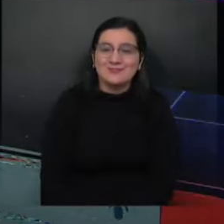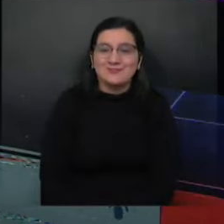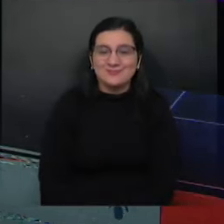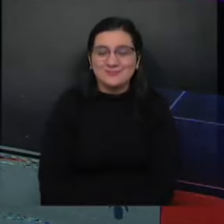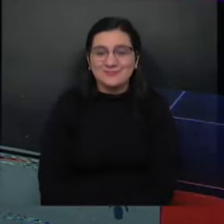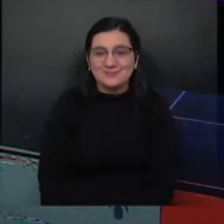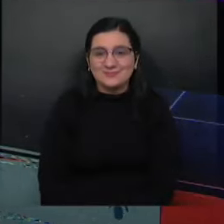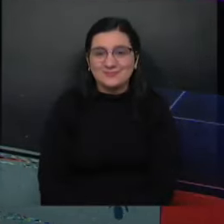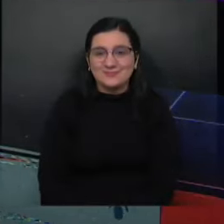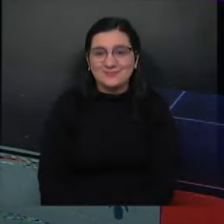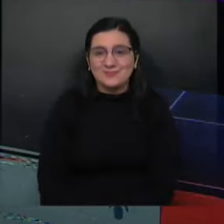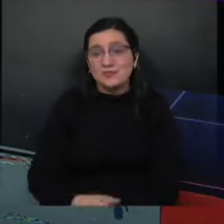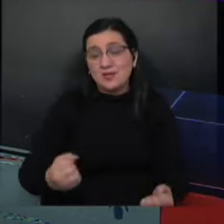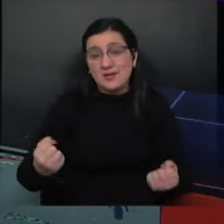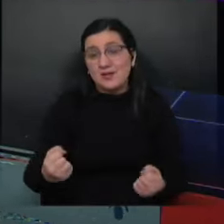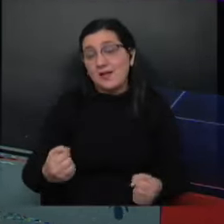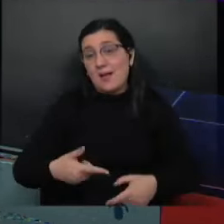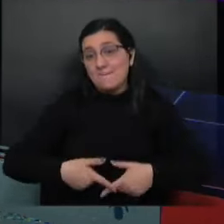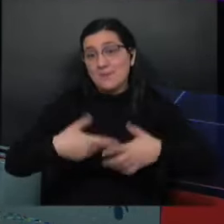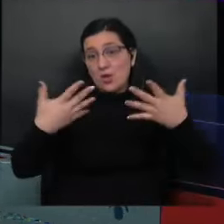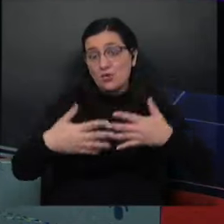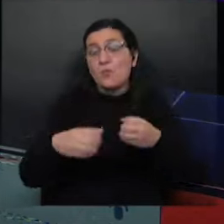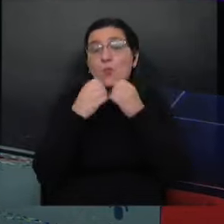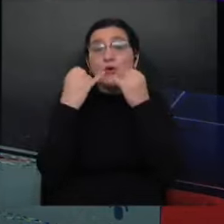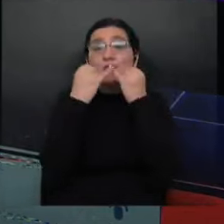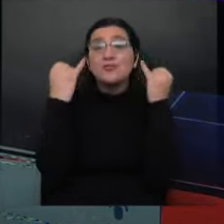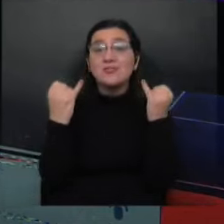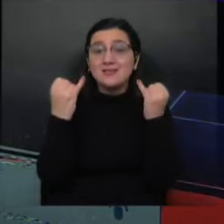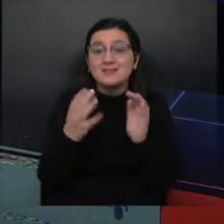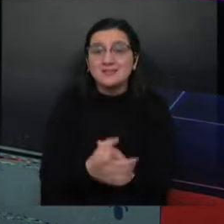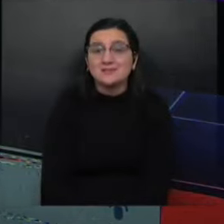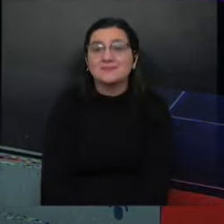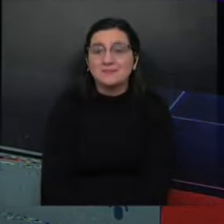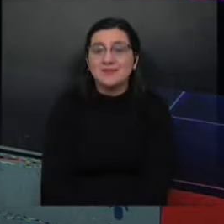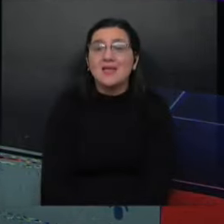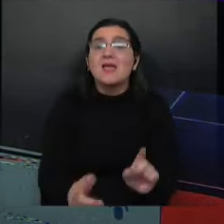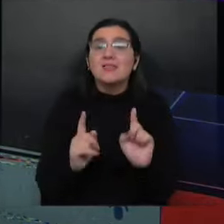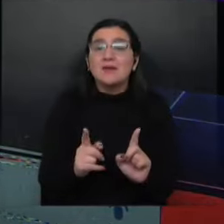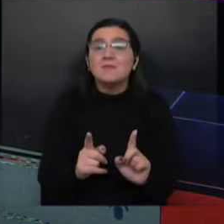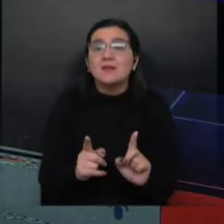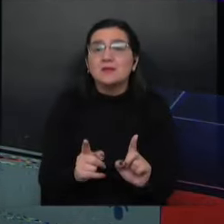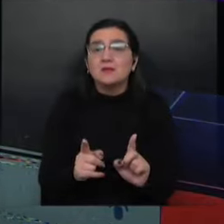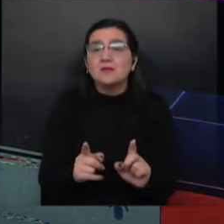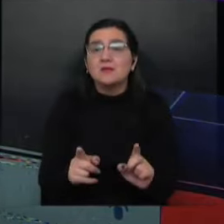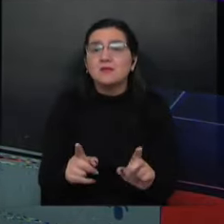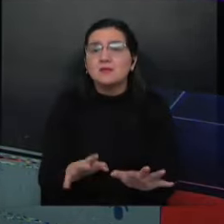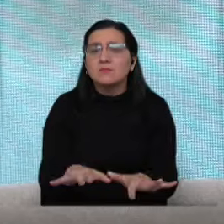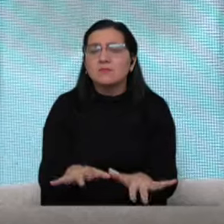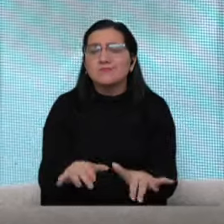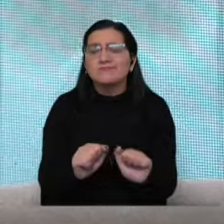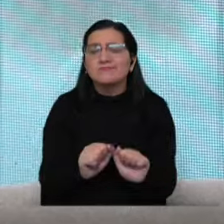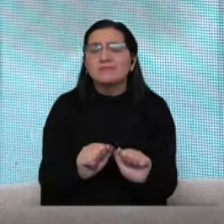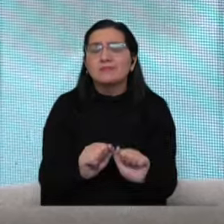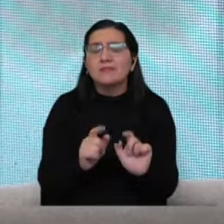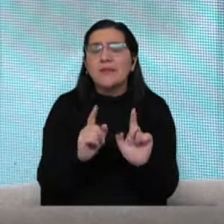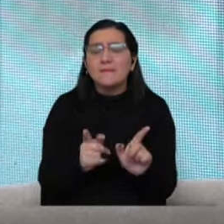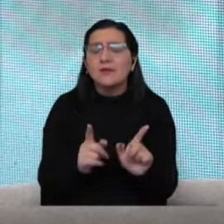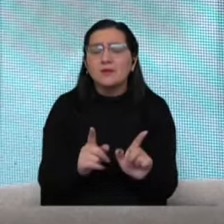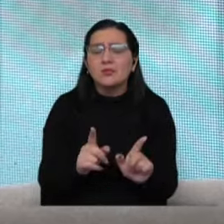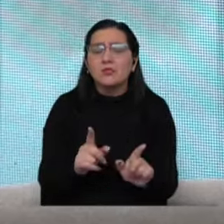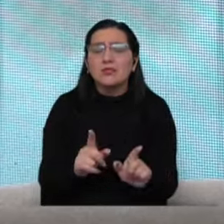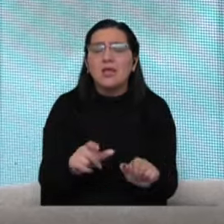título obtenido Buenos días también Buenos días también donde hacen Perdón Buen día también donde